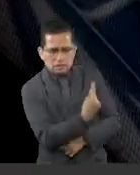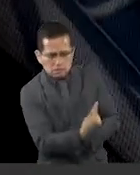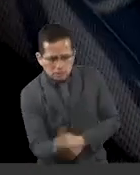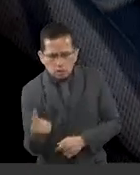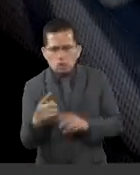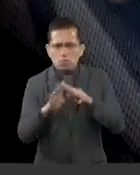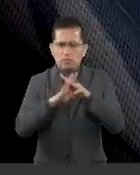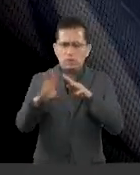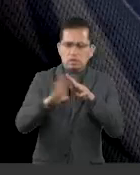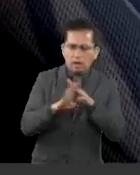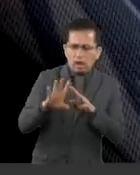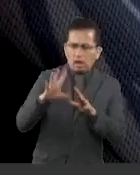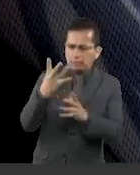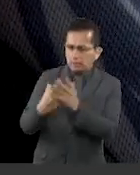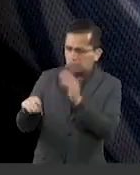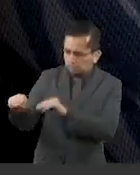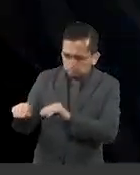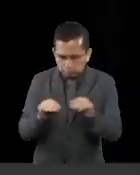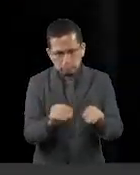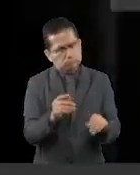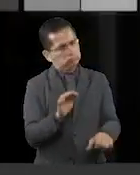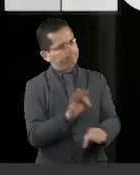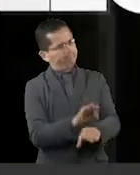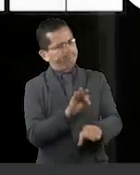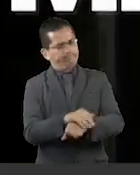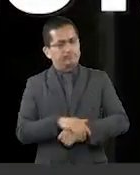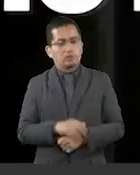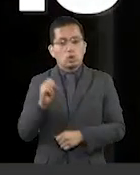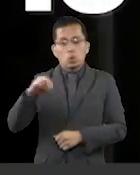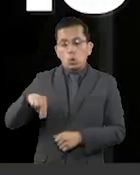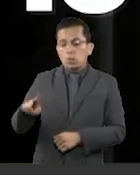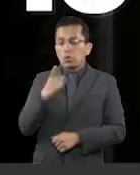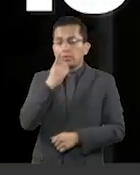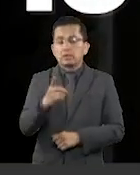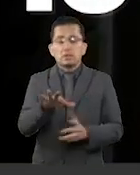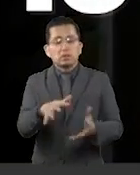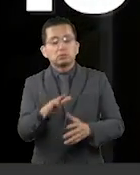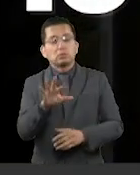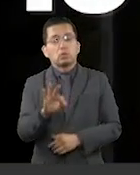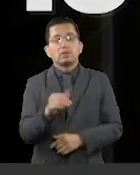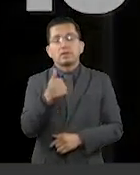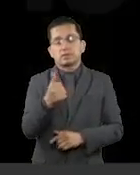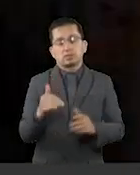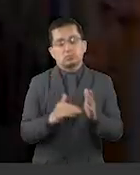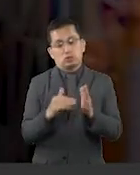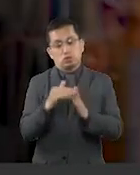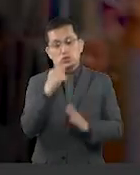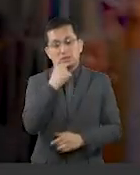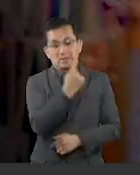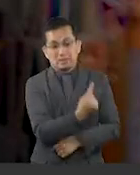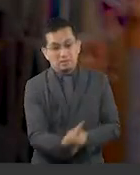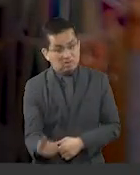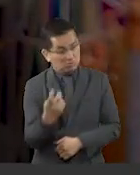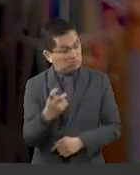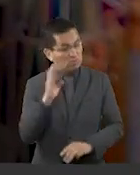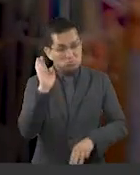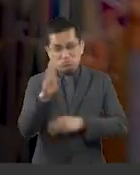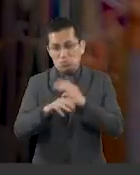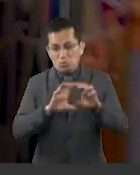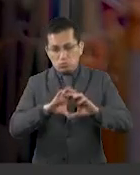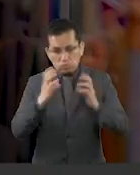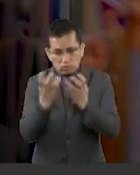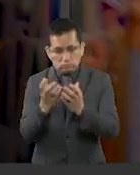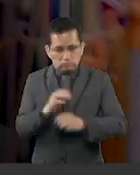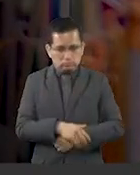tránsito, que según cifras de la ONU se estiman en 46 millones de menores a nivel mundial. Aquí no se trata de cifras, se trata